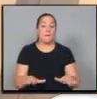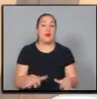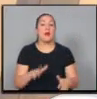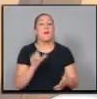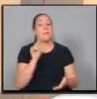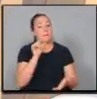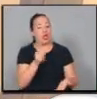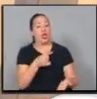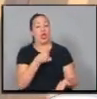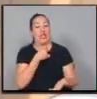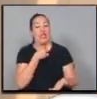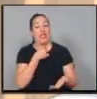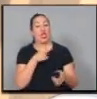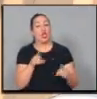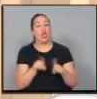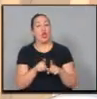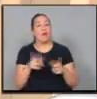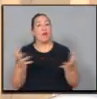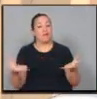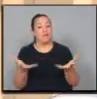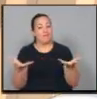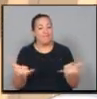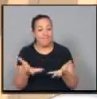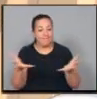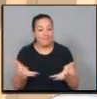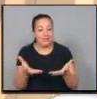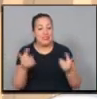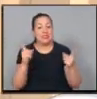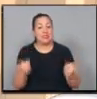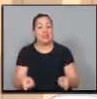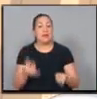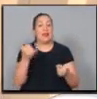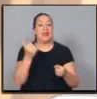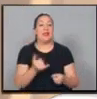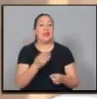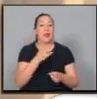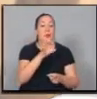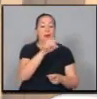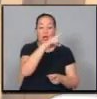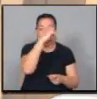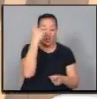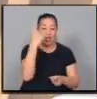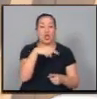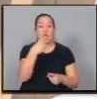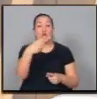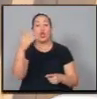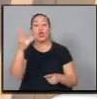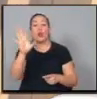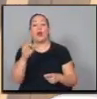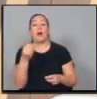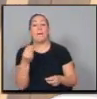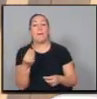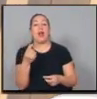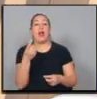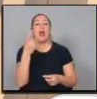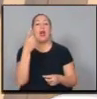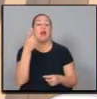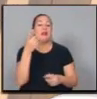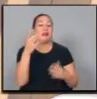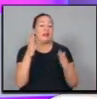quieren fomentarlo con esto. También tienen las líneas, tanto el Banco Nación como los demás bancos, para los